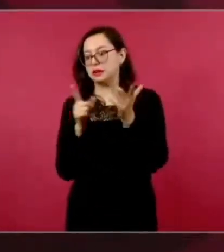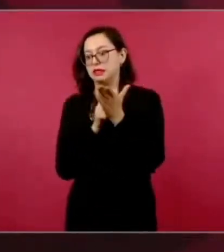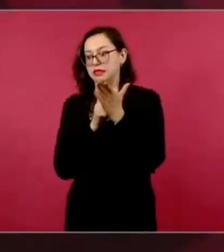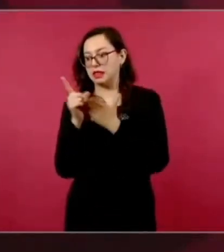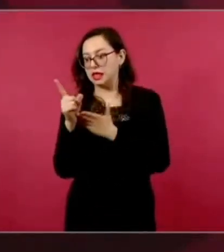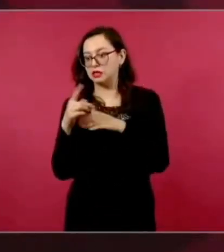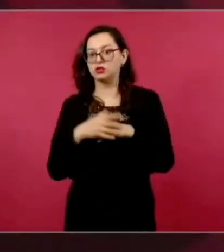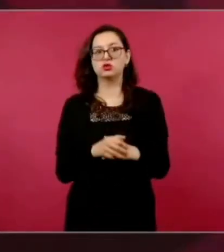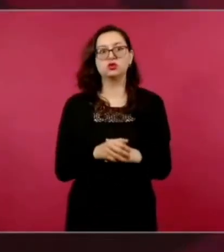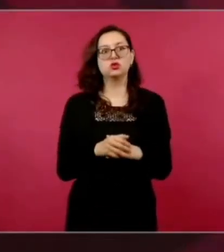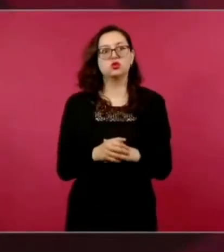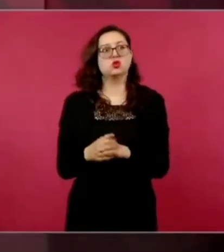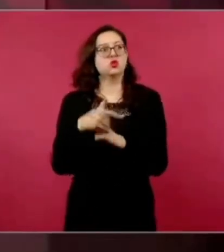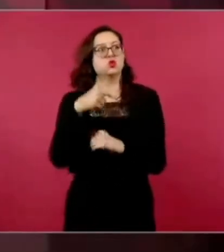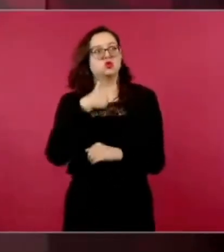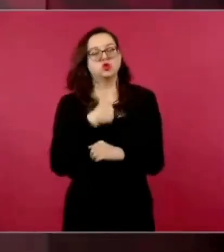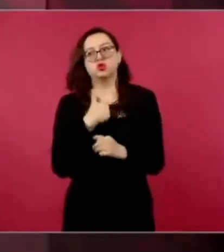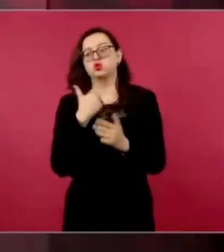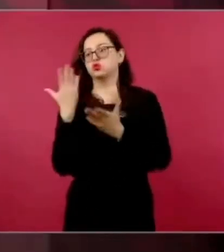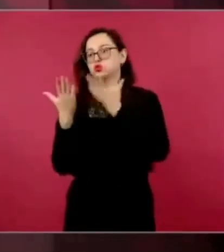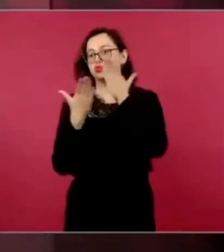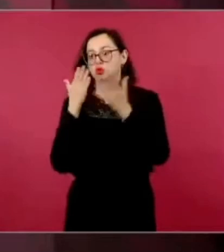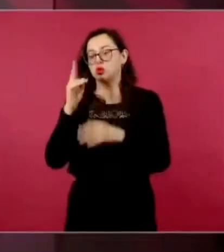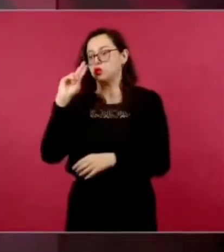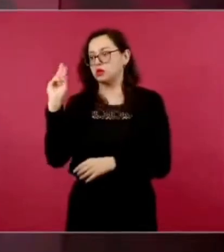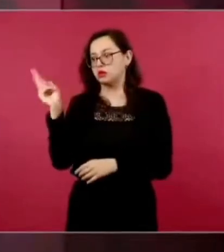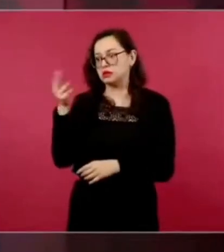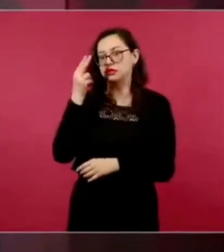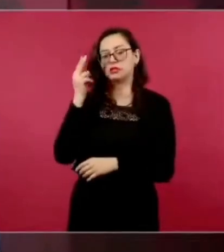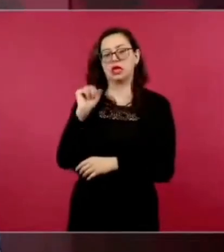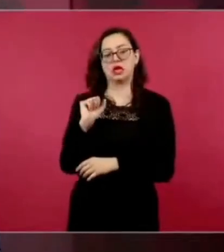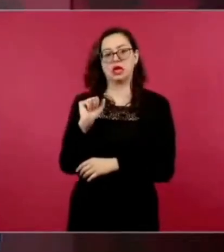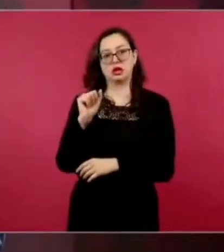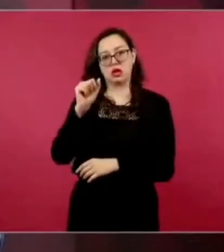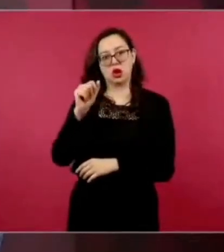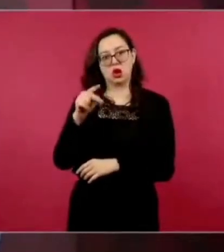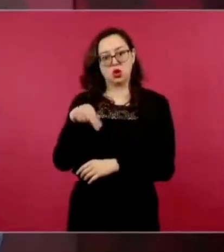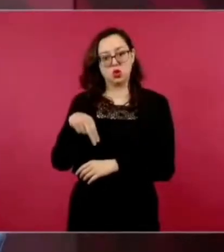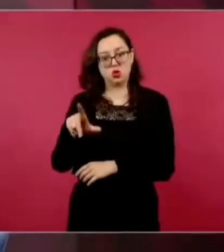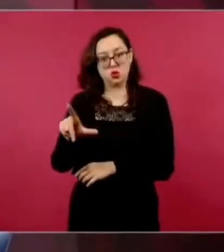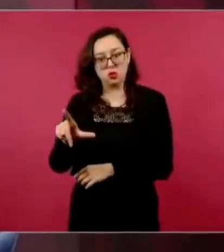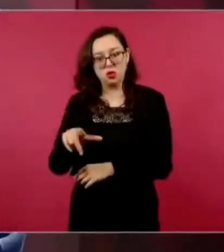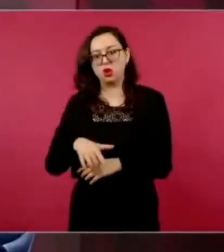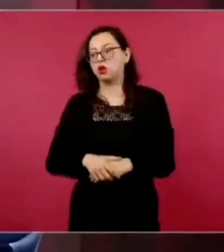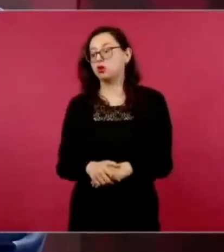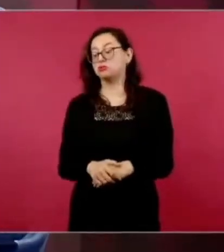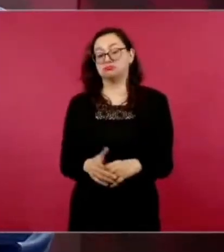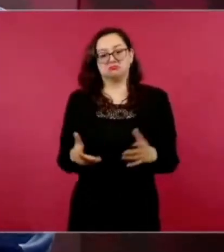la Universidad de Nuevo León, estudié en la Universidad Juárez